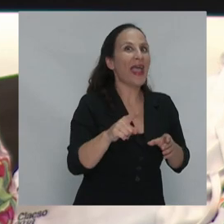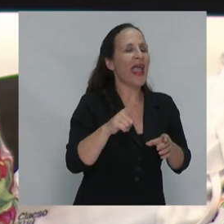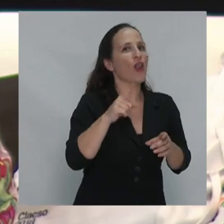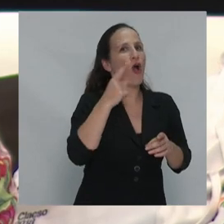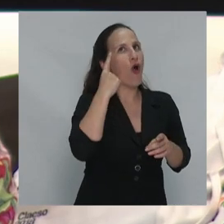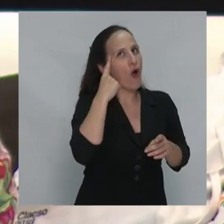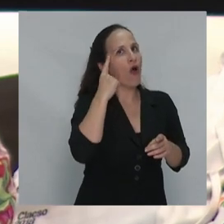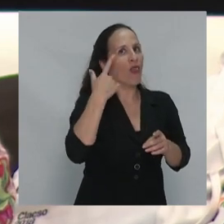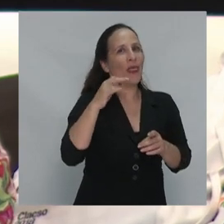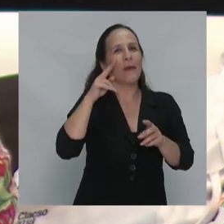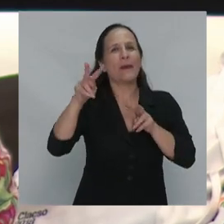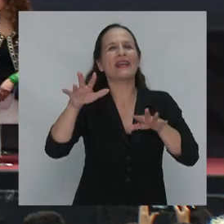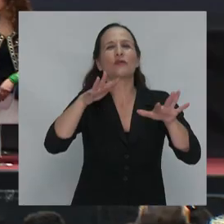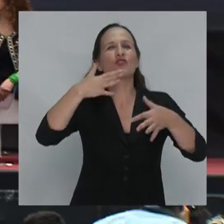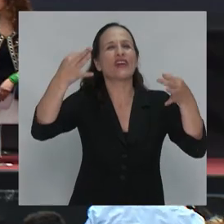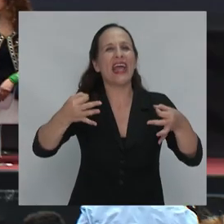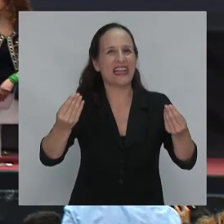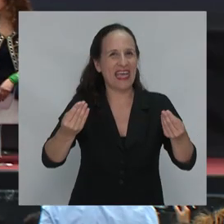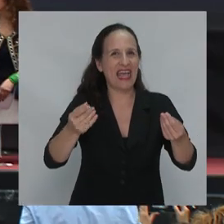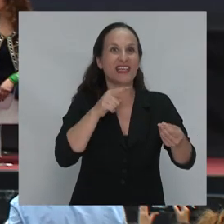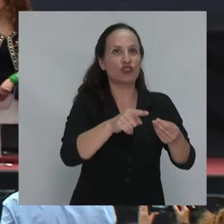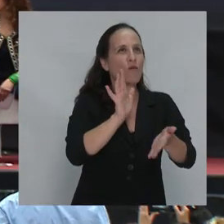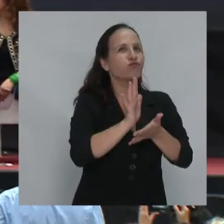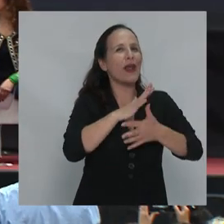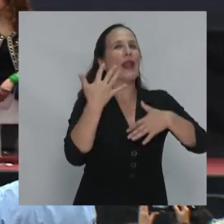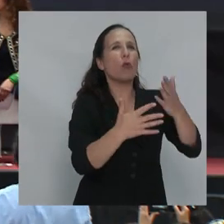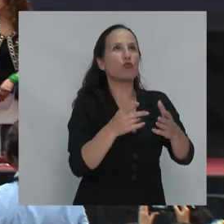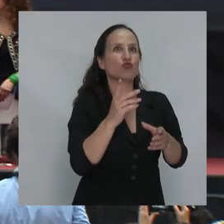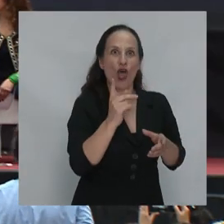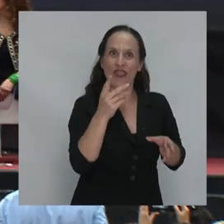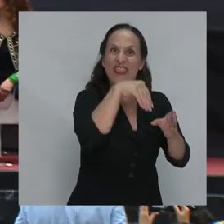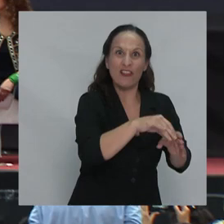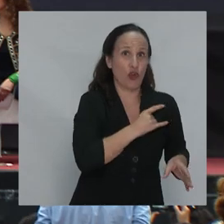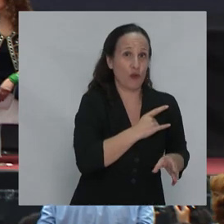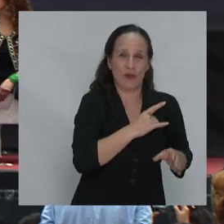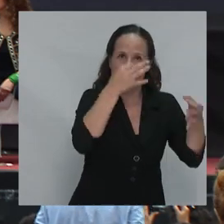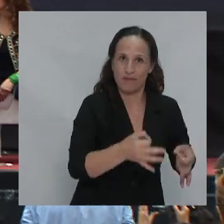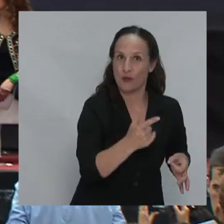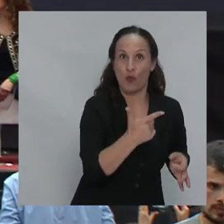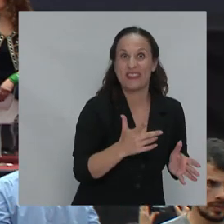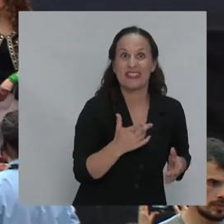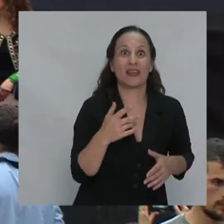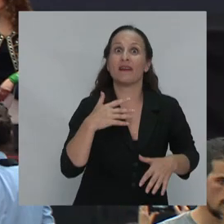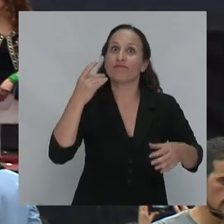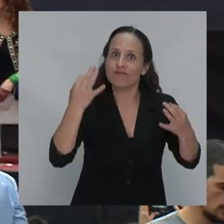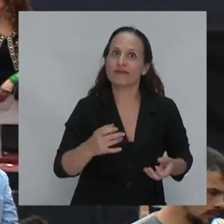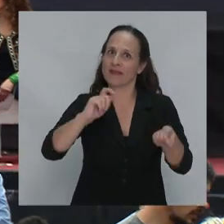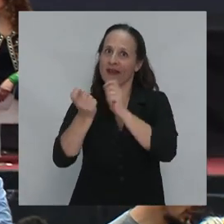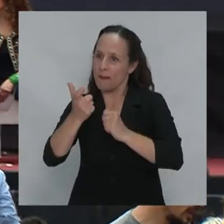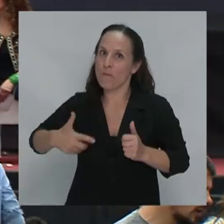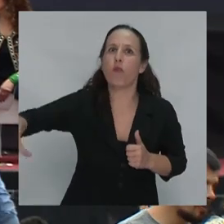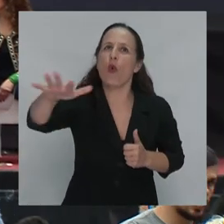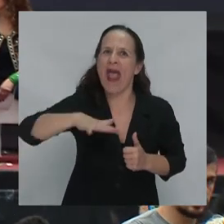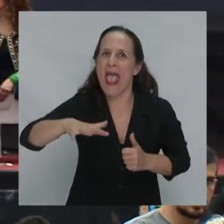perfiles también de la realidad. La revolución no pasa por la universidad y esto hay que entenderlo. La revolución pasa por las grandes masas.